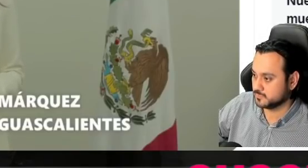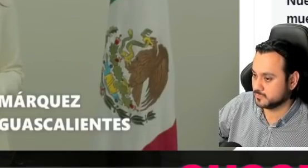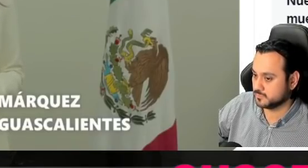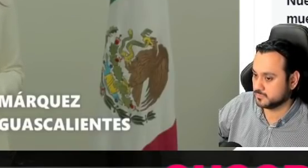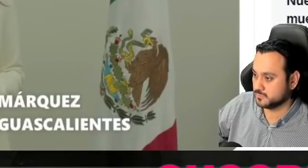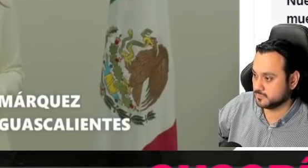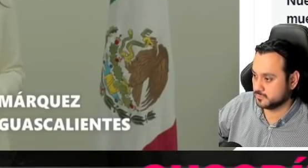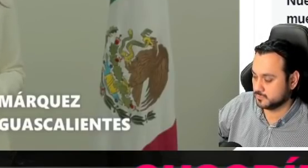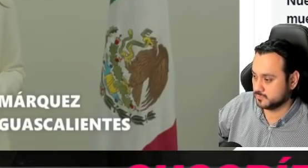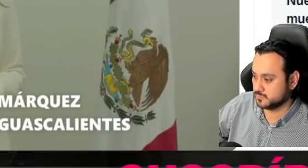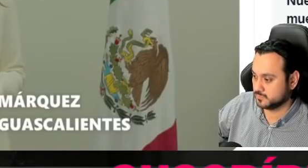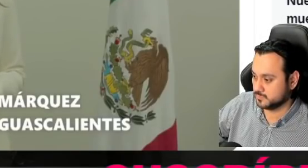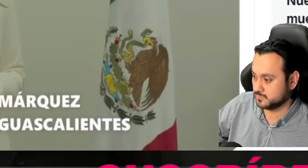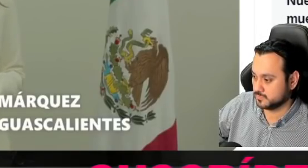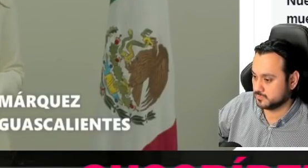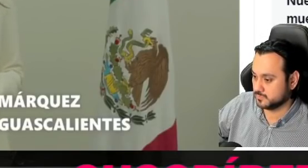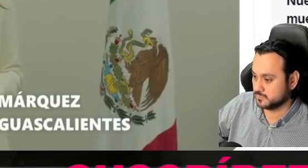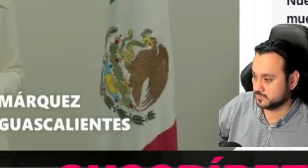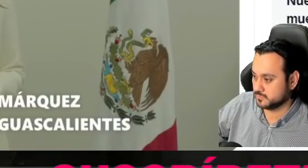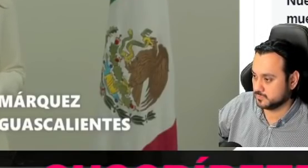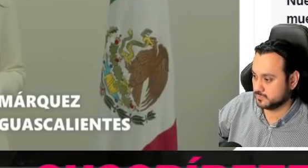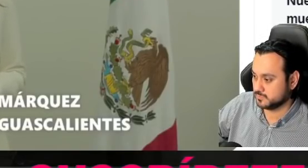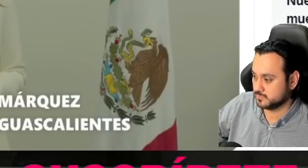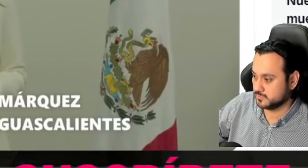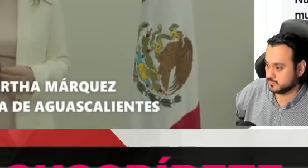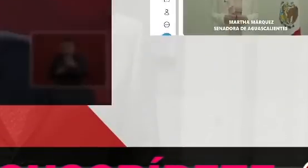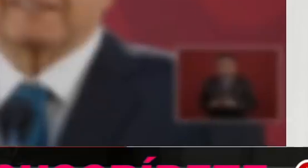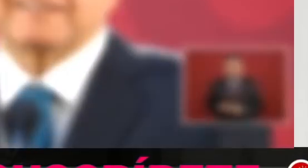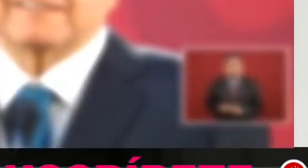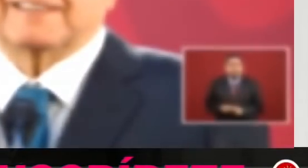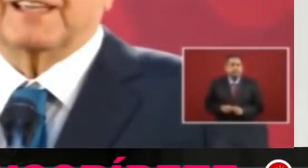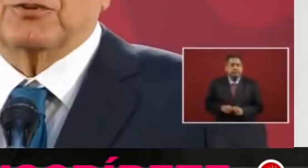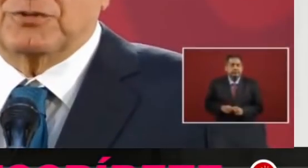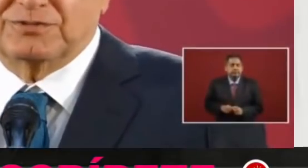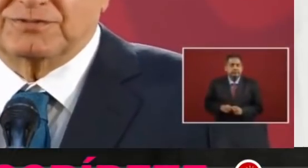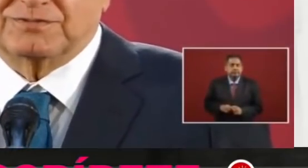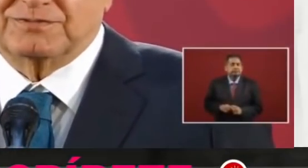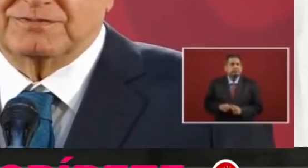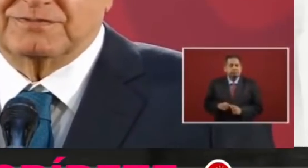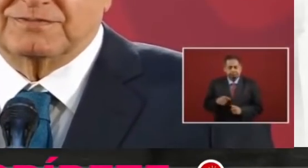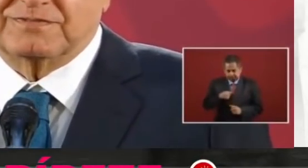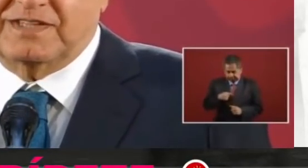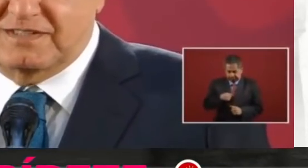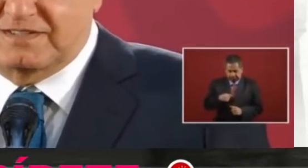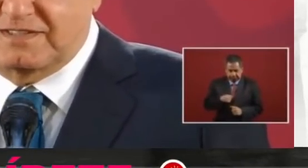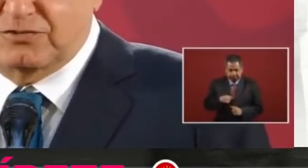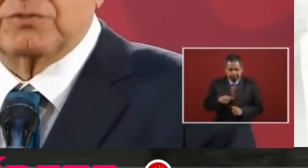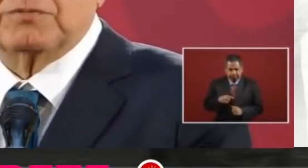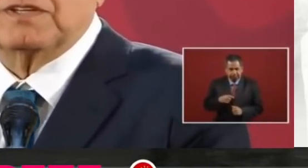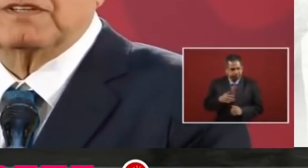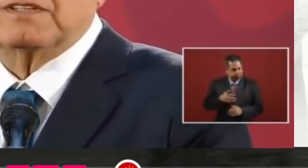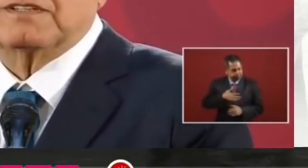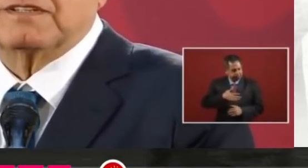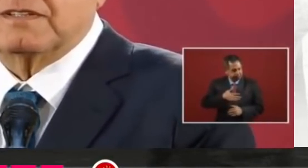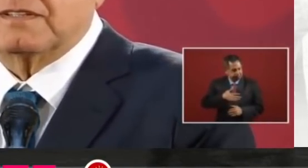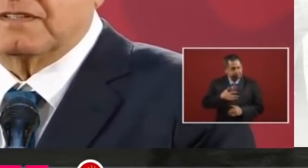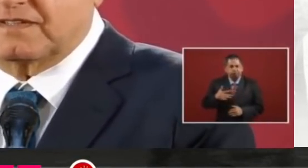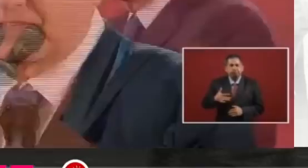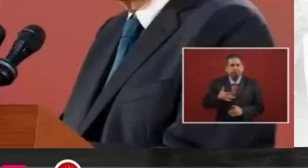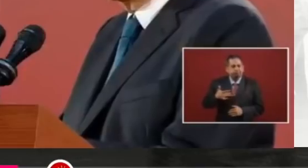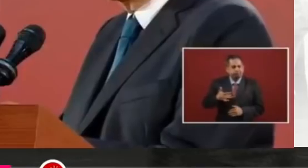obliguen a la dirigencia nacional a corregir el rumbo tengo la dicha enorme